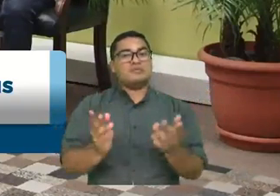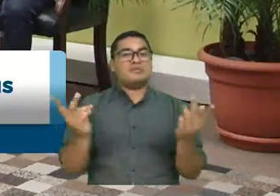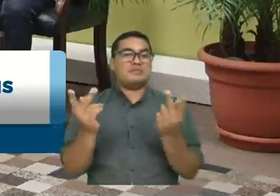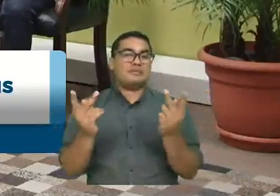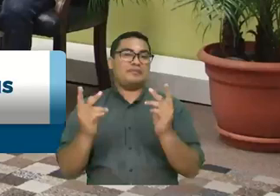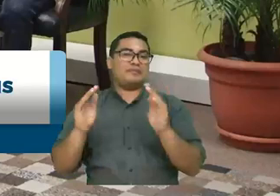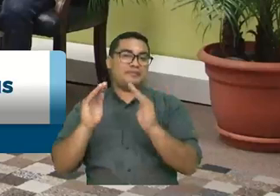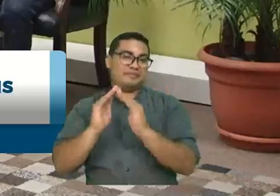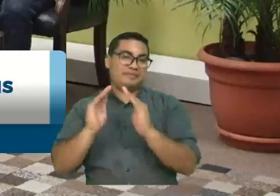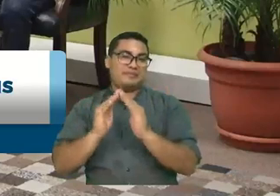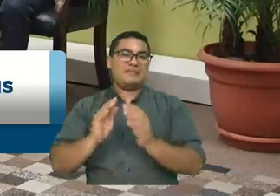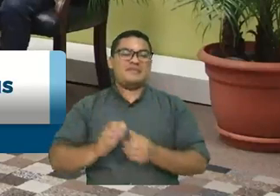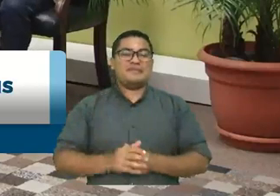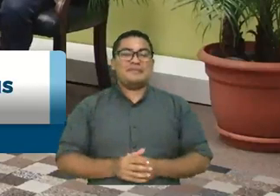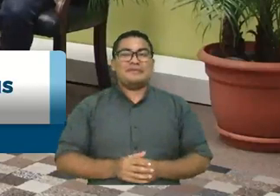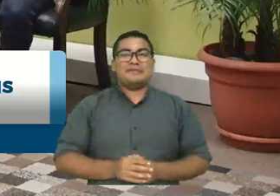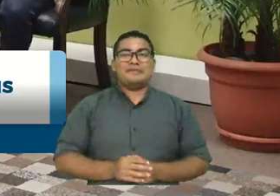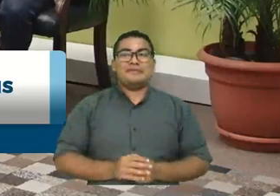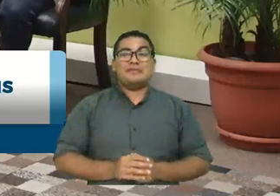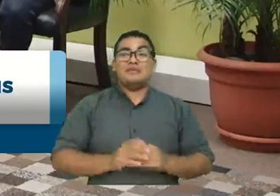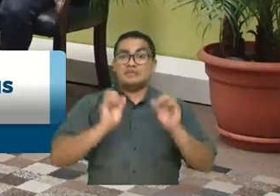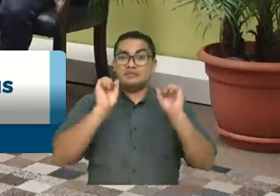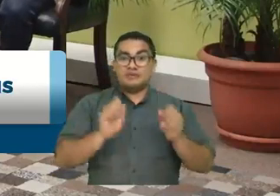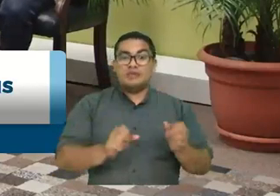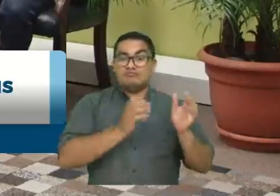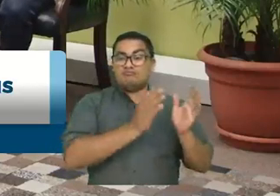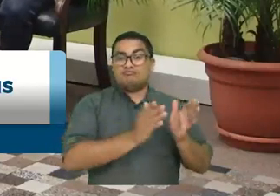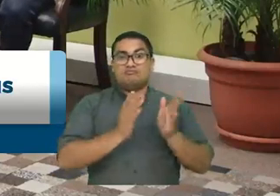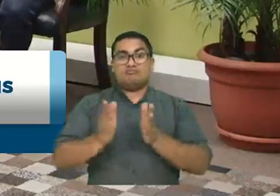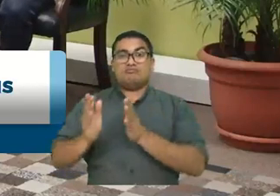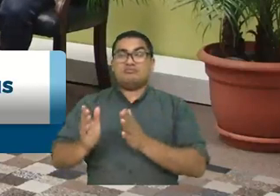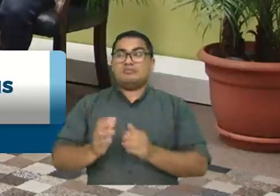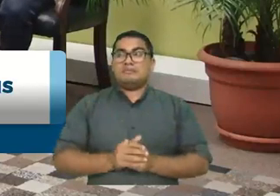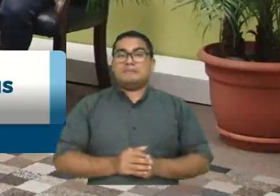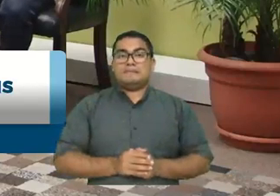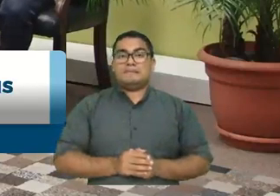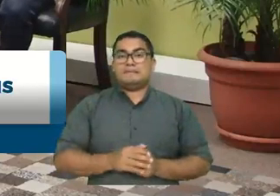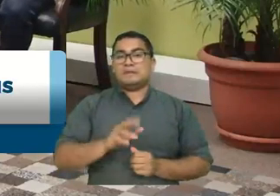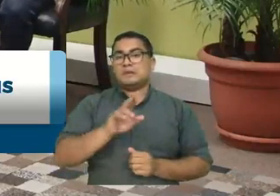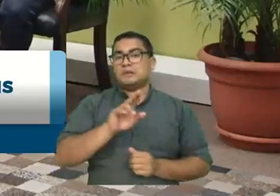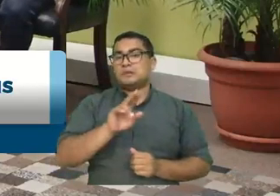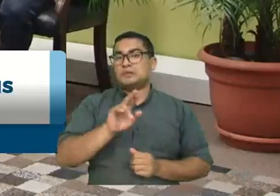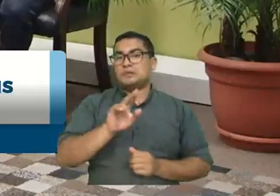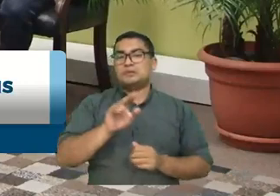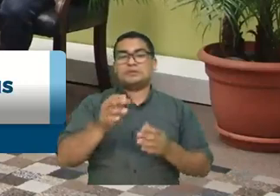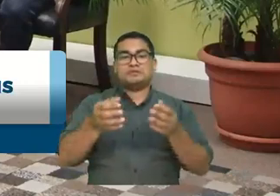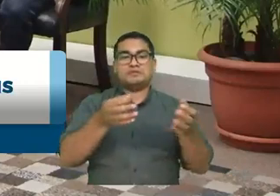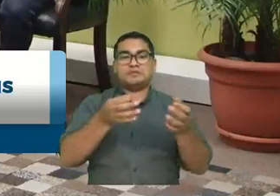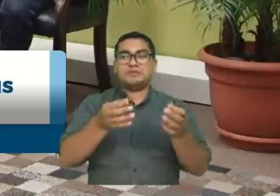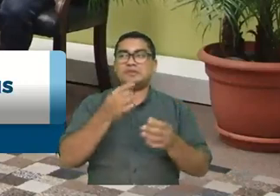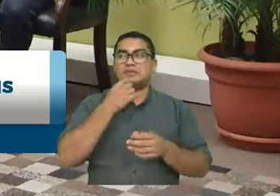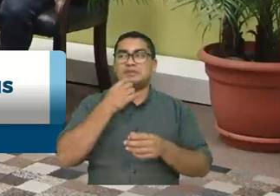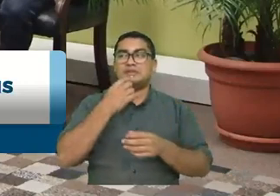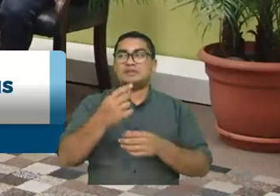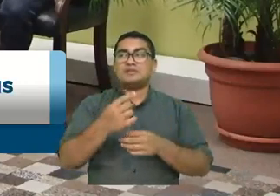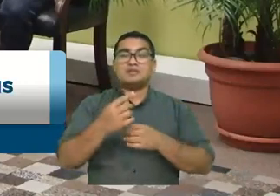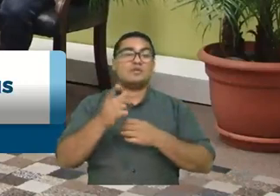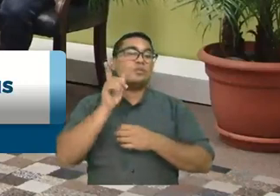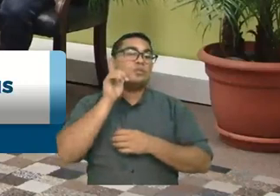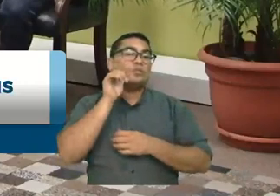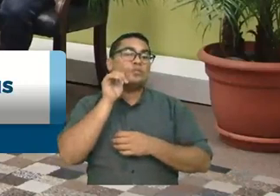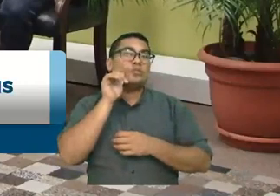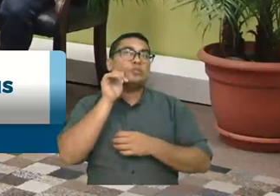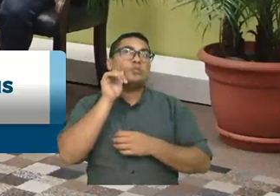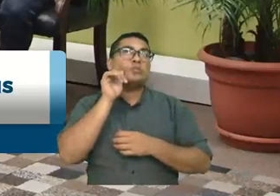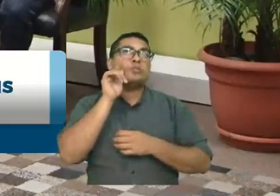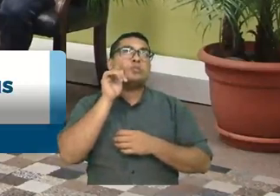casa. El mecanismo, es parte del animal doméstico. El mecanismo es el mismo, ¿eh? Casi siempre el más frecuente es a través de la orina.